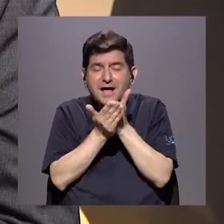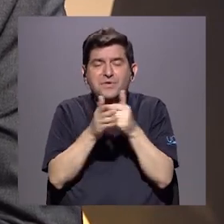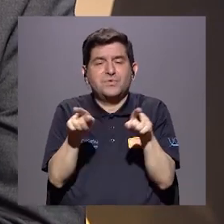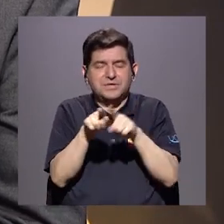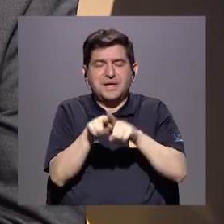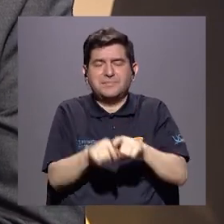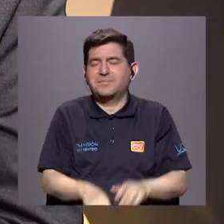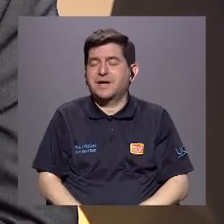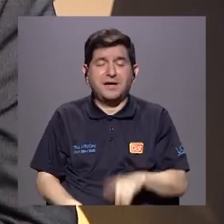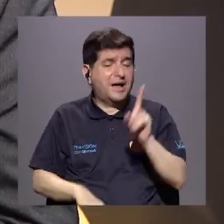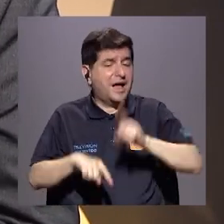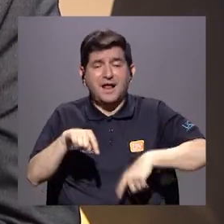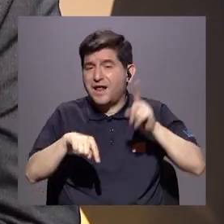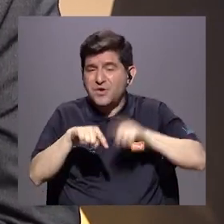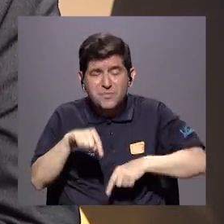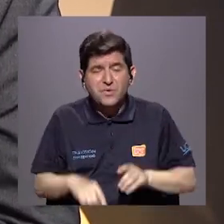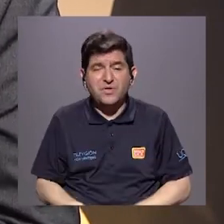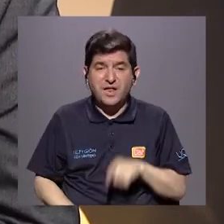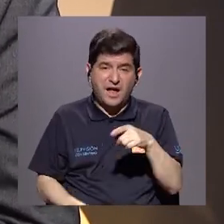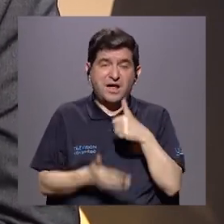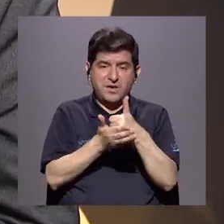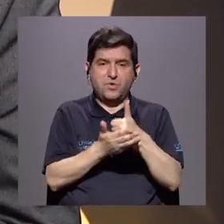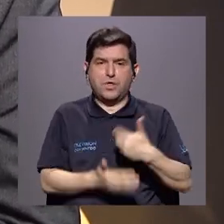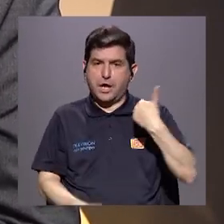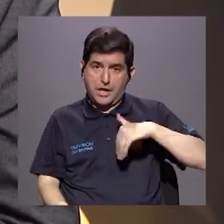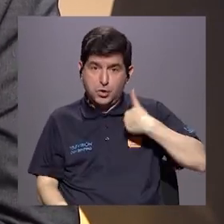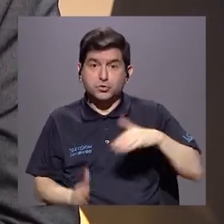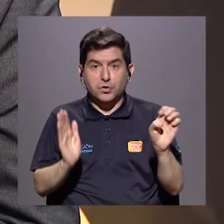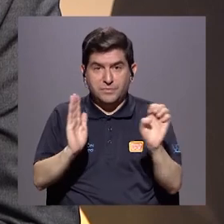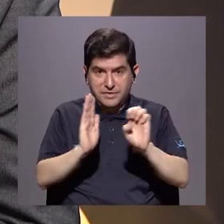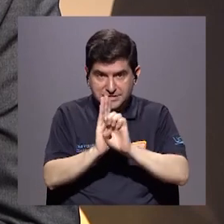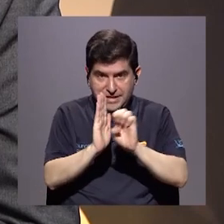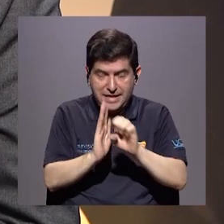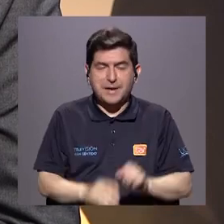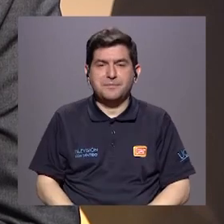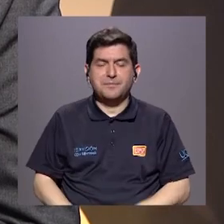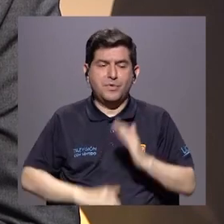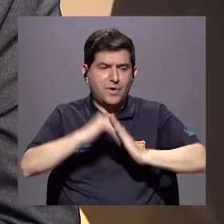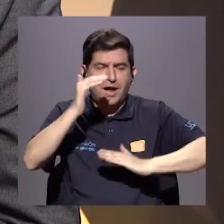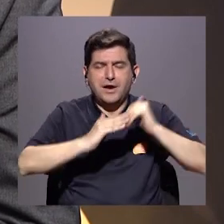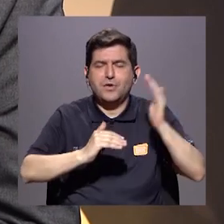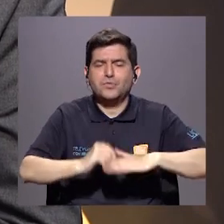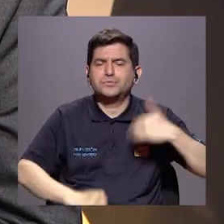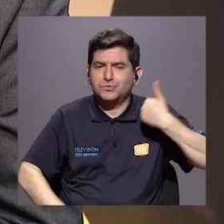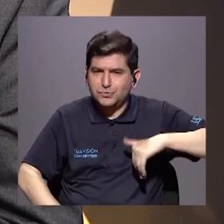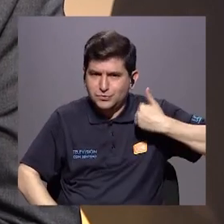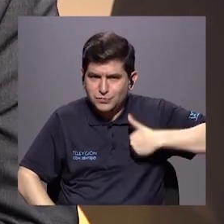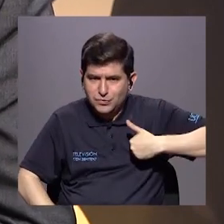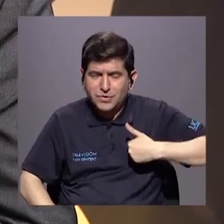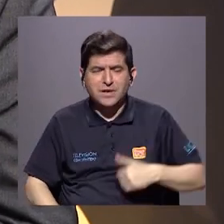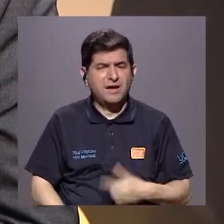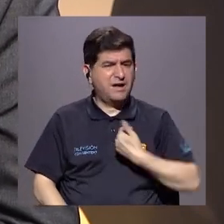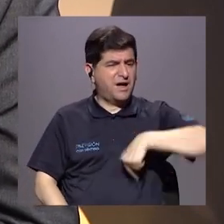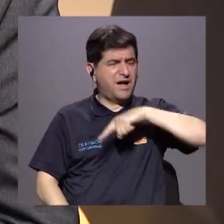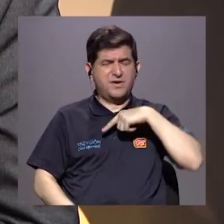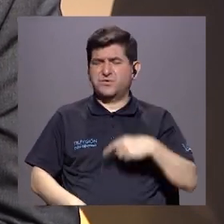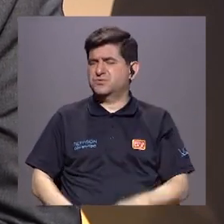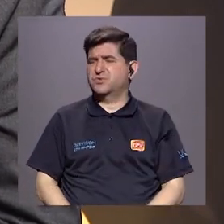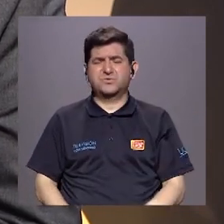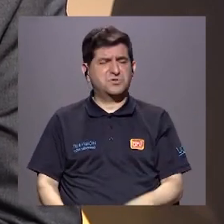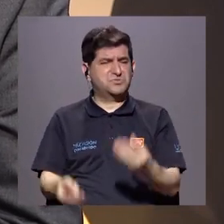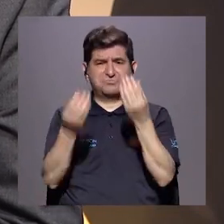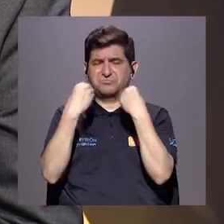por ejemplo es interesante en la masculinidad en la construcción de la masculinidad a los hombres nos nos enseña a hablar